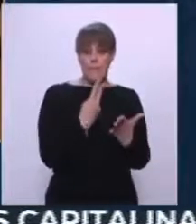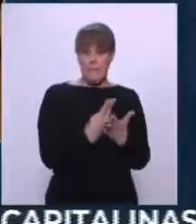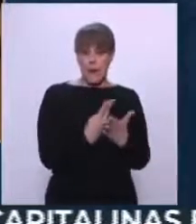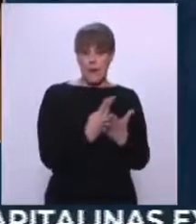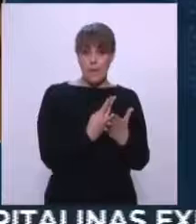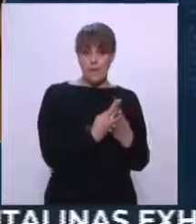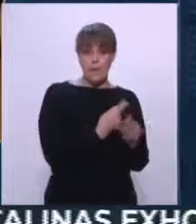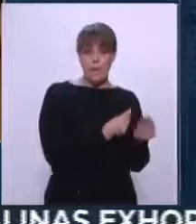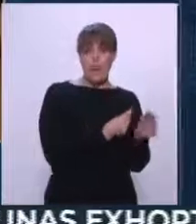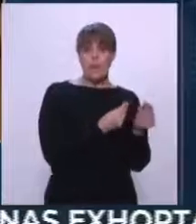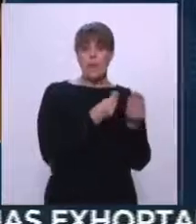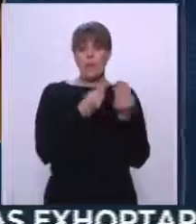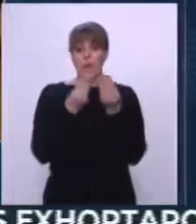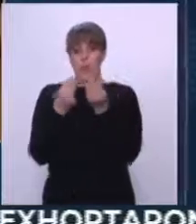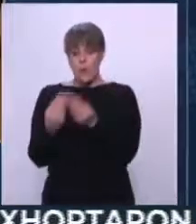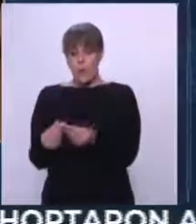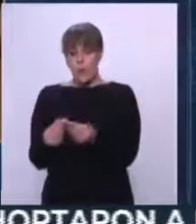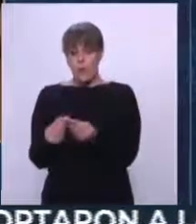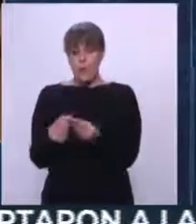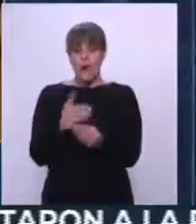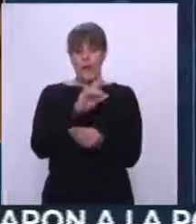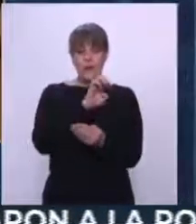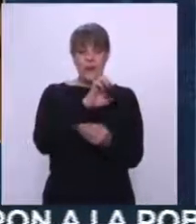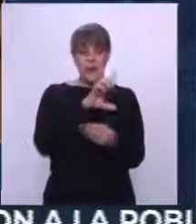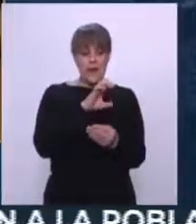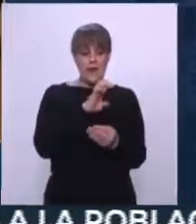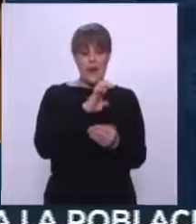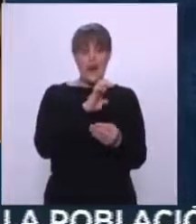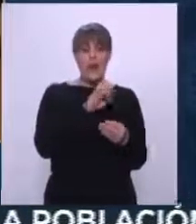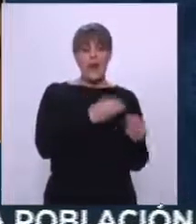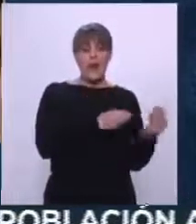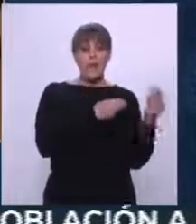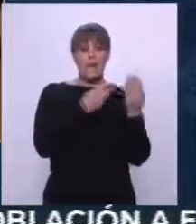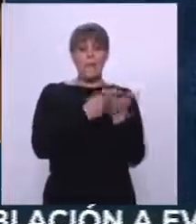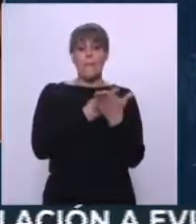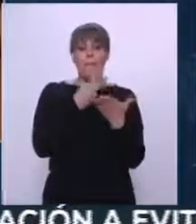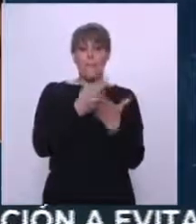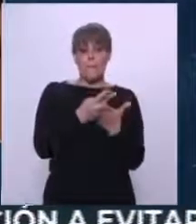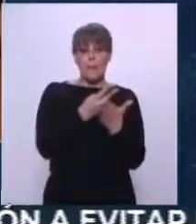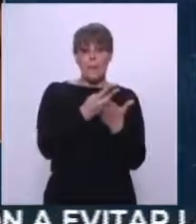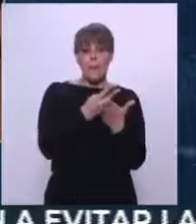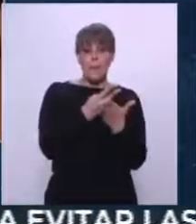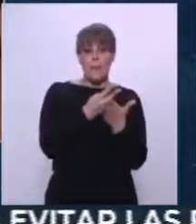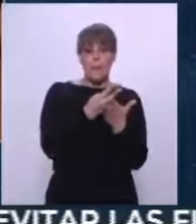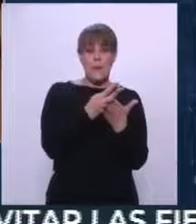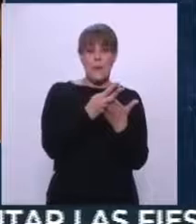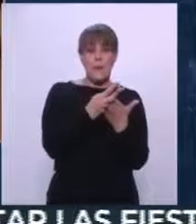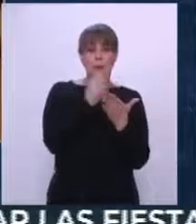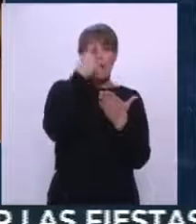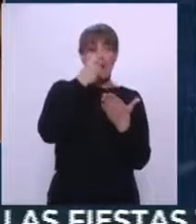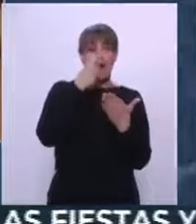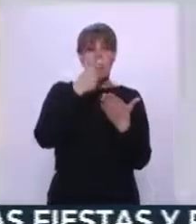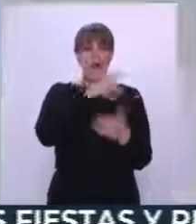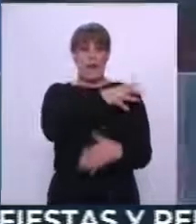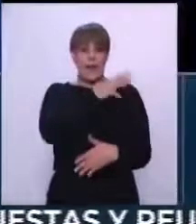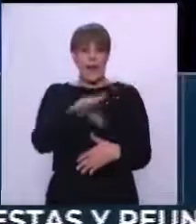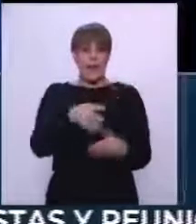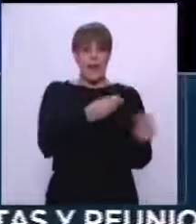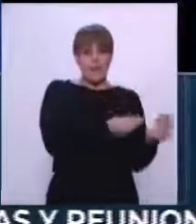Defensa, a través de la Escuela Nacional de la Defensa, el Centro William J. Perry, le da al general Cienfuegos un premio por